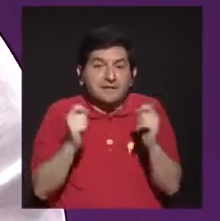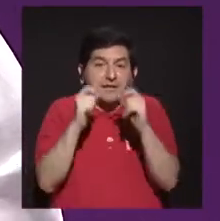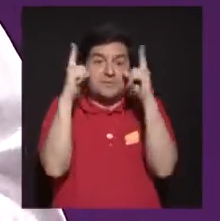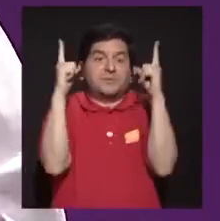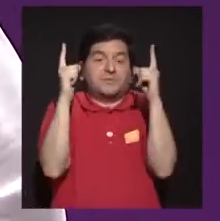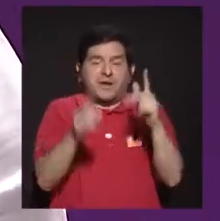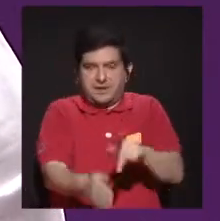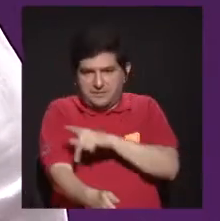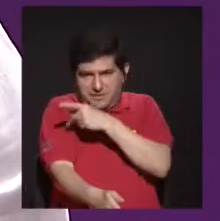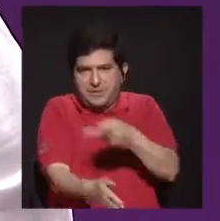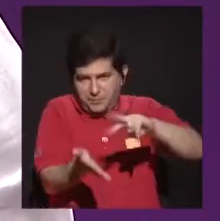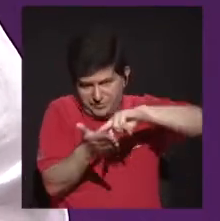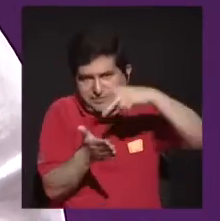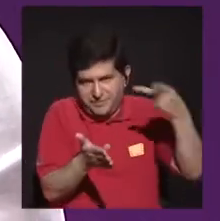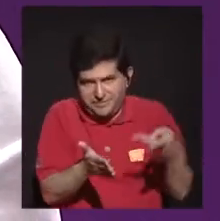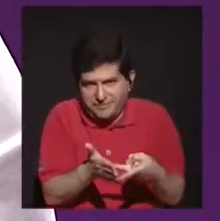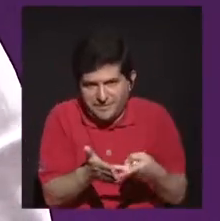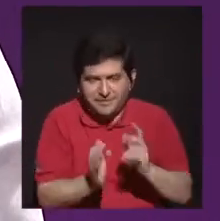La poesía es asombro,